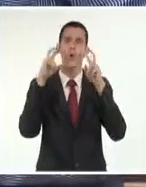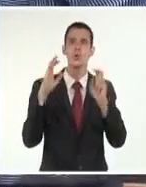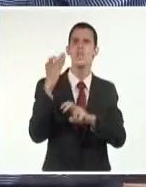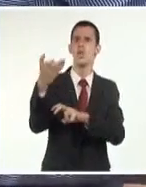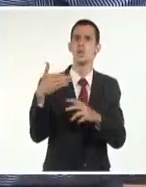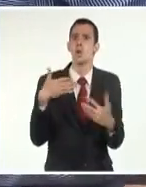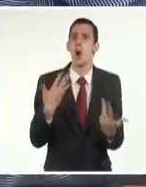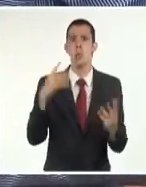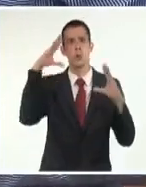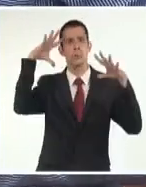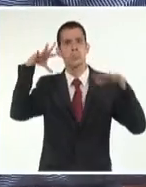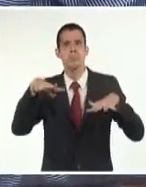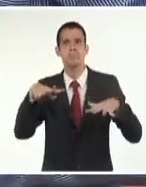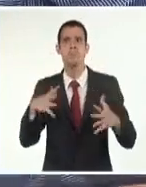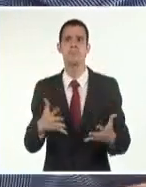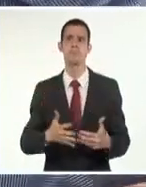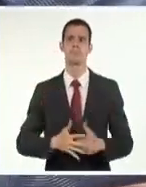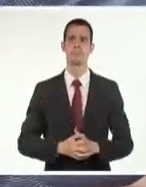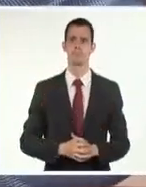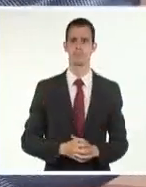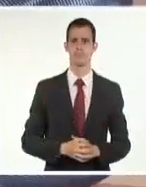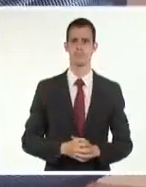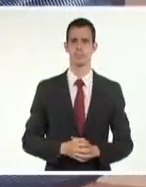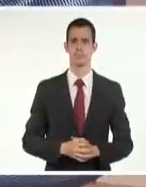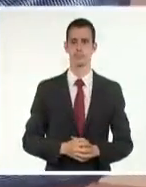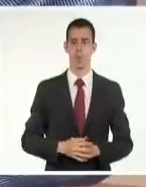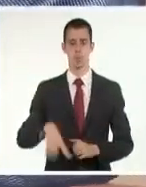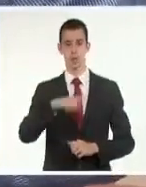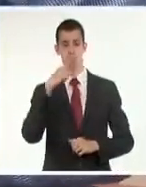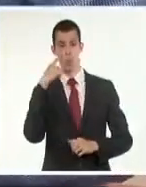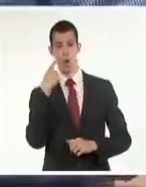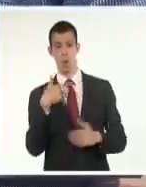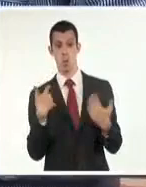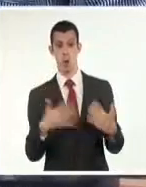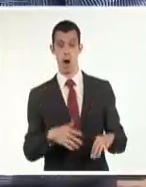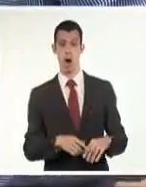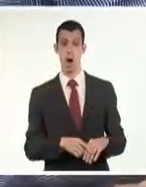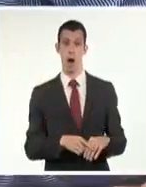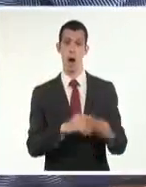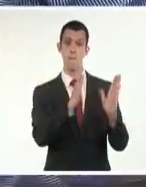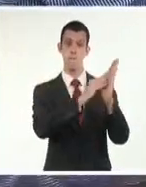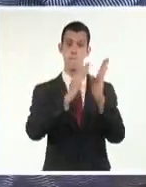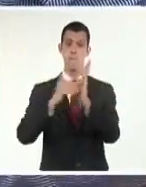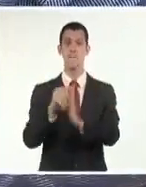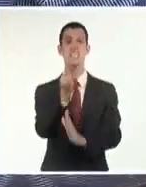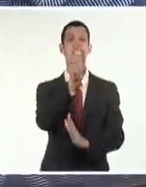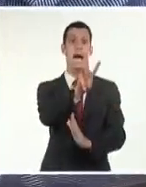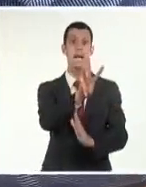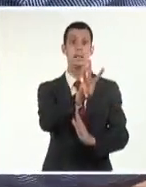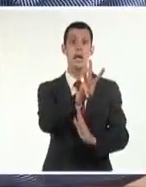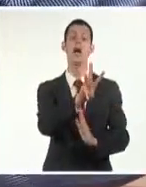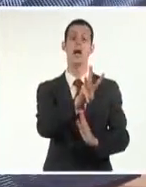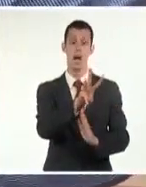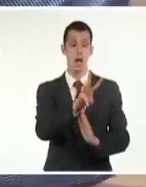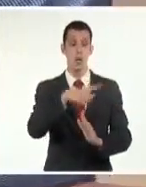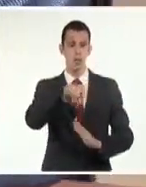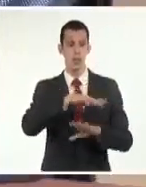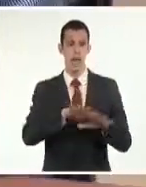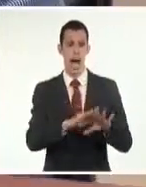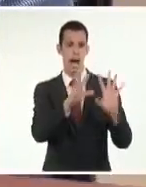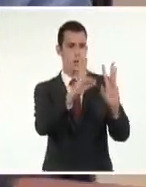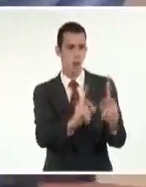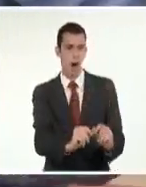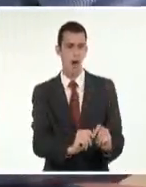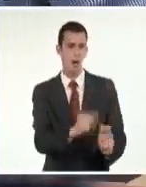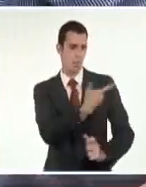la enfermedad. Y ustedes dieron una respuesta en 13 meses. En 13 meses un país que en medio de la pandemia ha sido